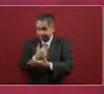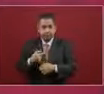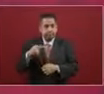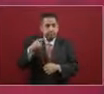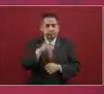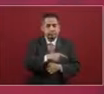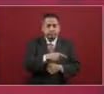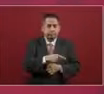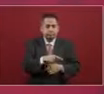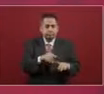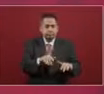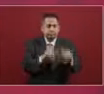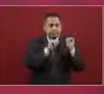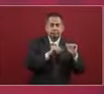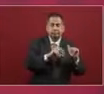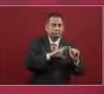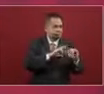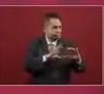se privatiza,